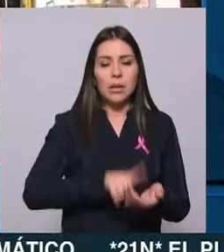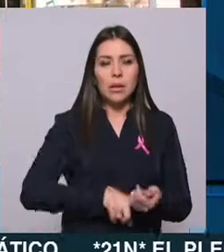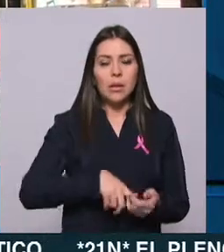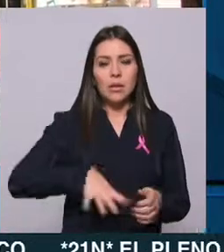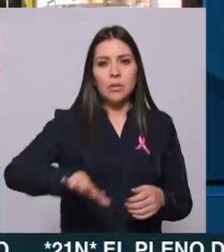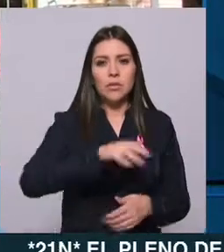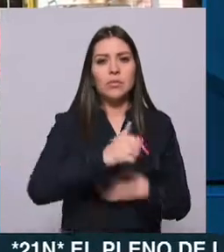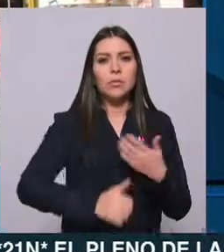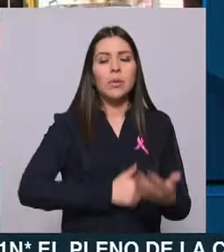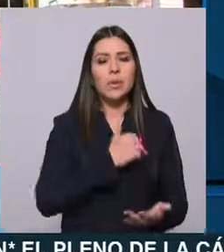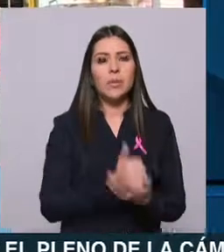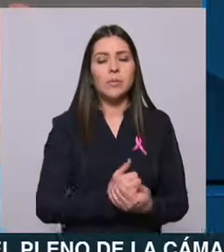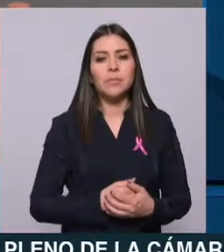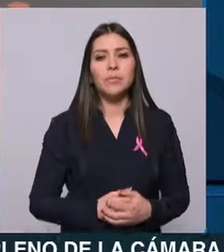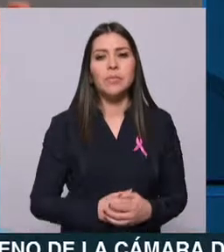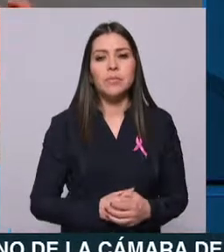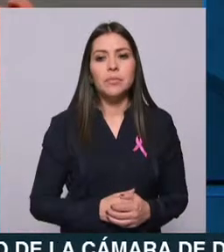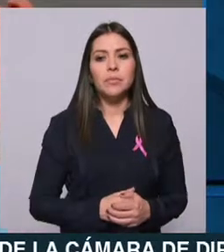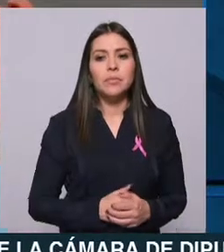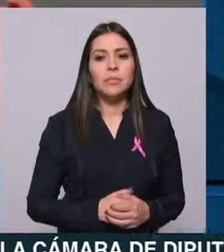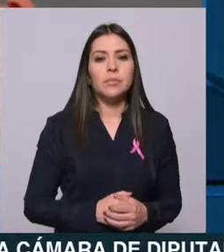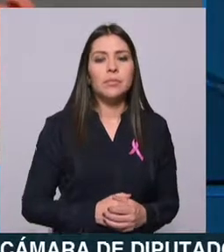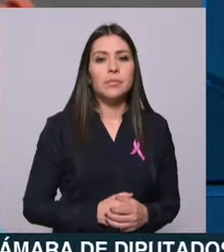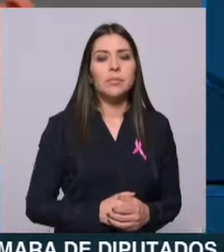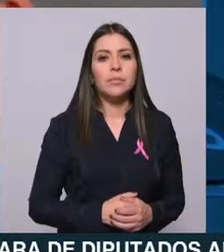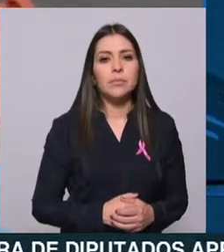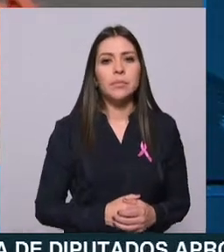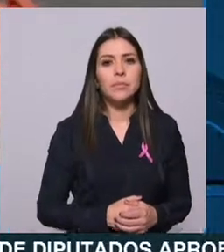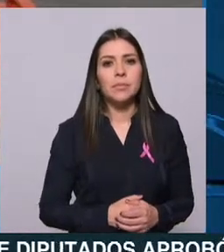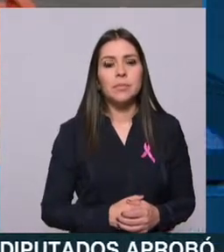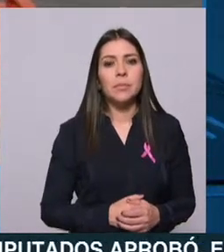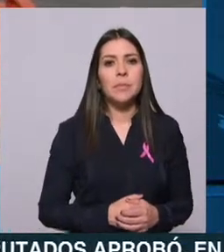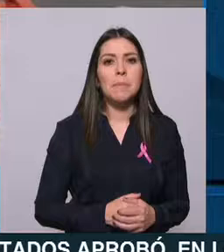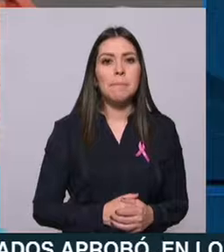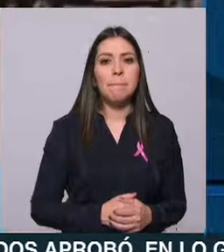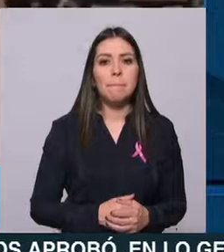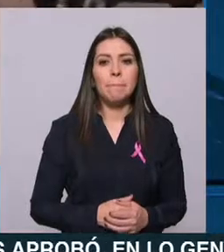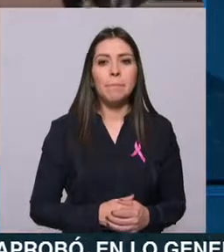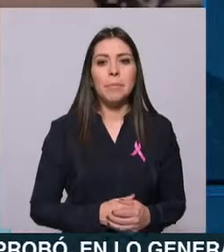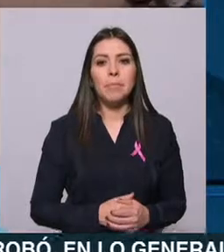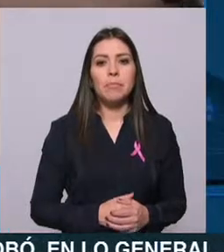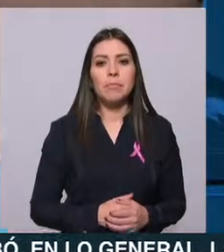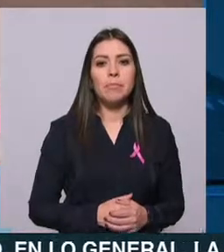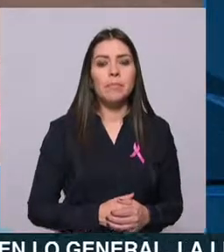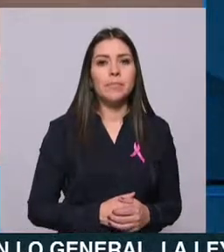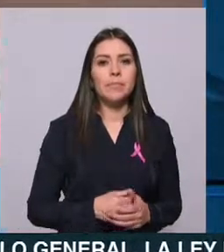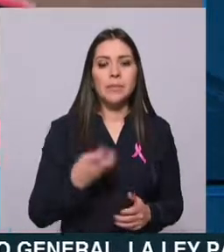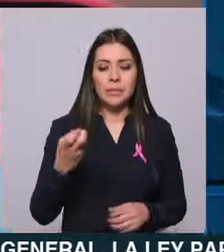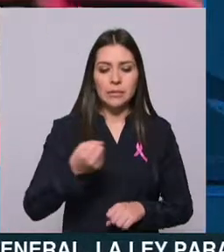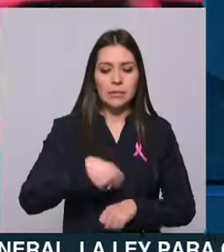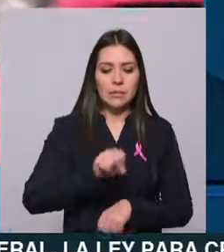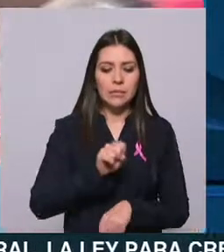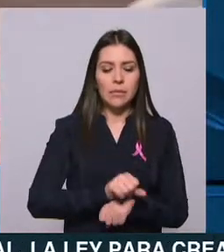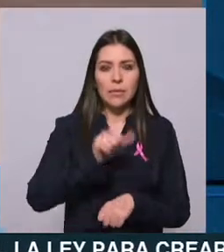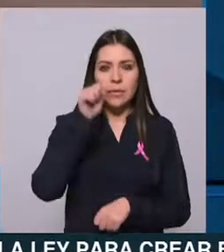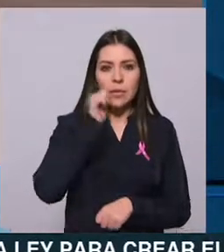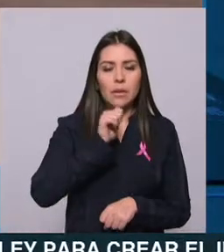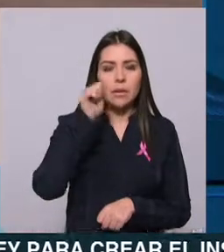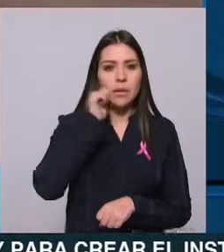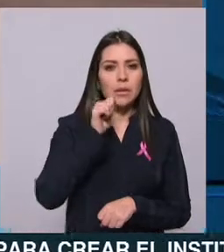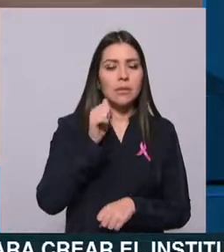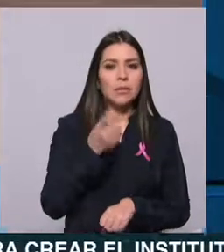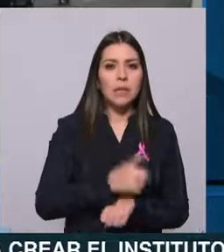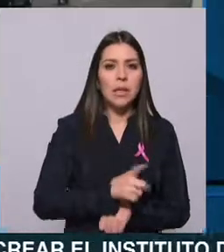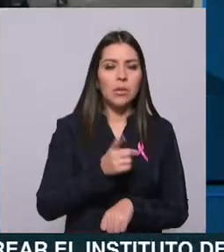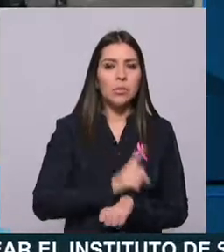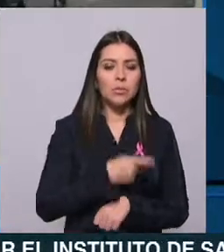una ciudad? Afortunadamente, incluso esta semana ha sido de las, como todos los días tenemos un gabinete de seguridad, donde damos